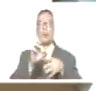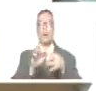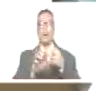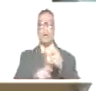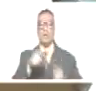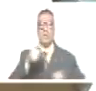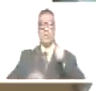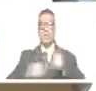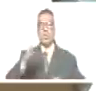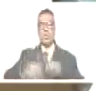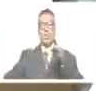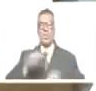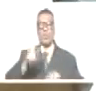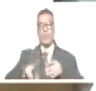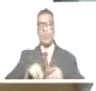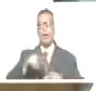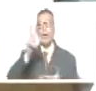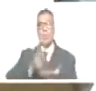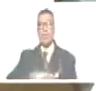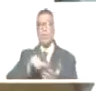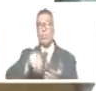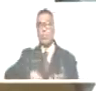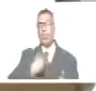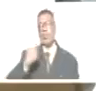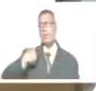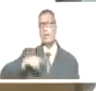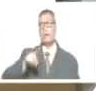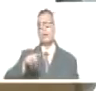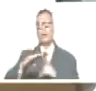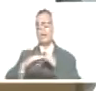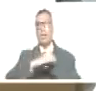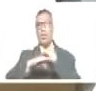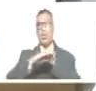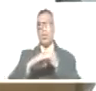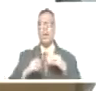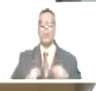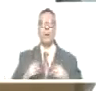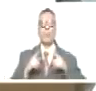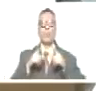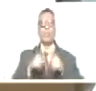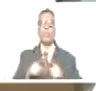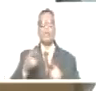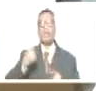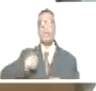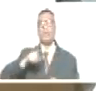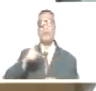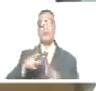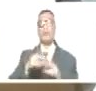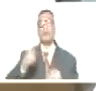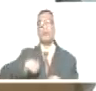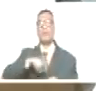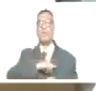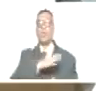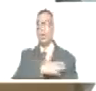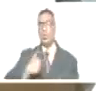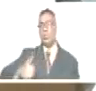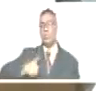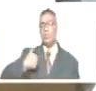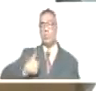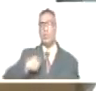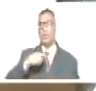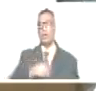aprobado para que puedan tener las mismas oportunidades que tenemos todos. Yo quiero aprovechar esta